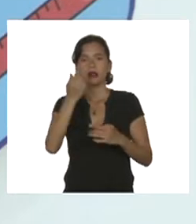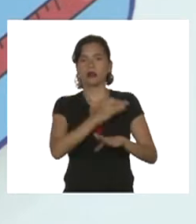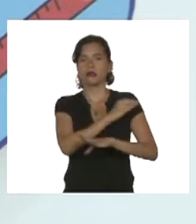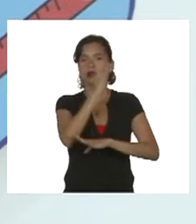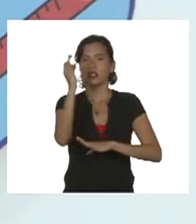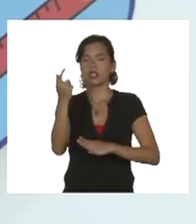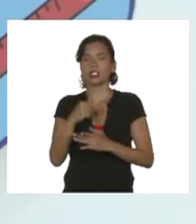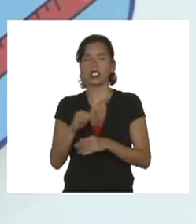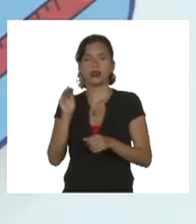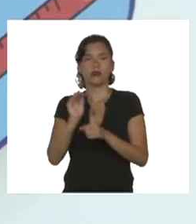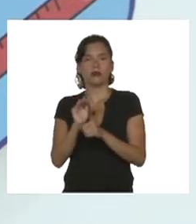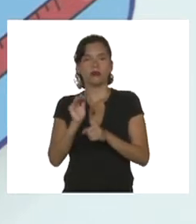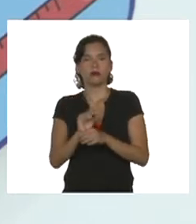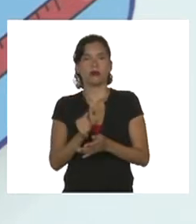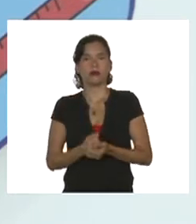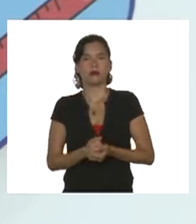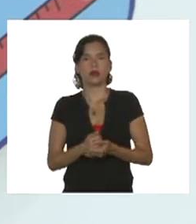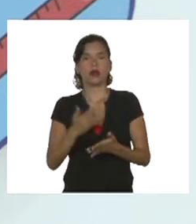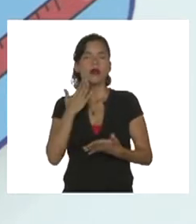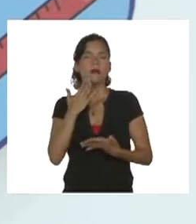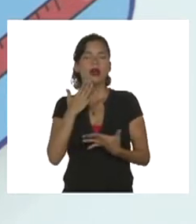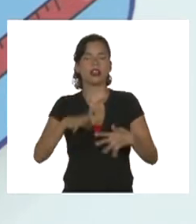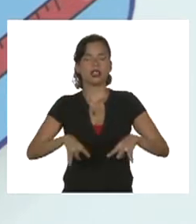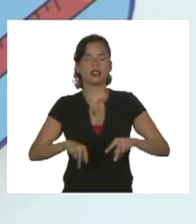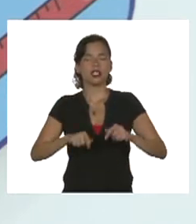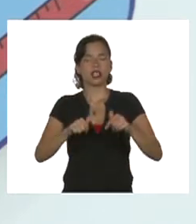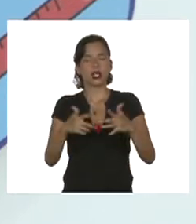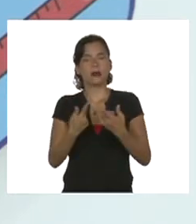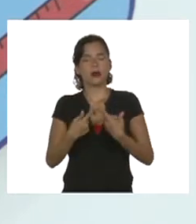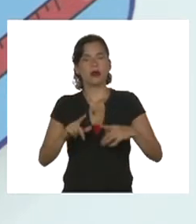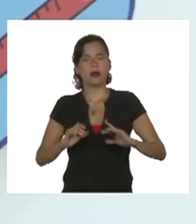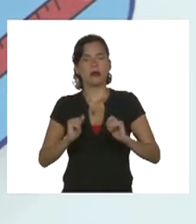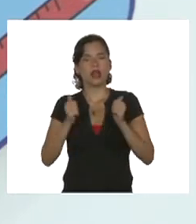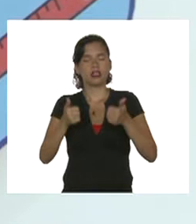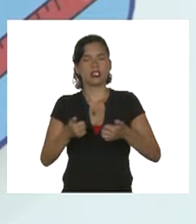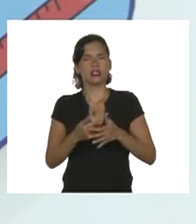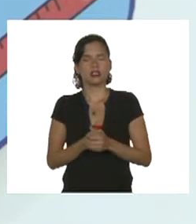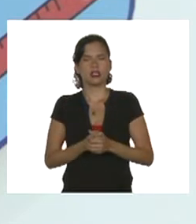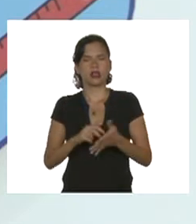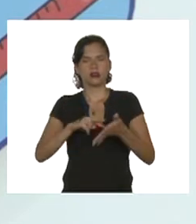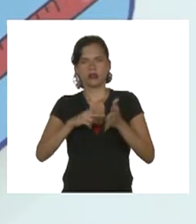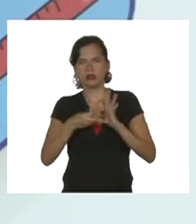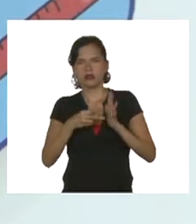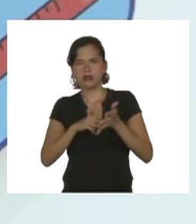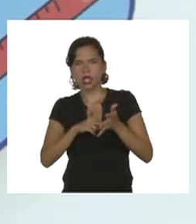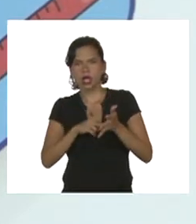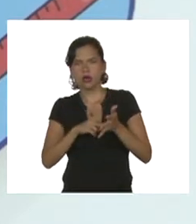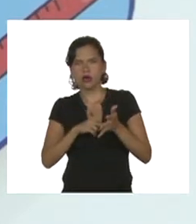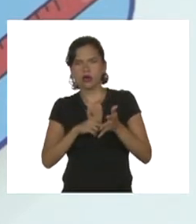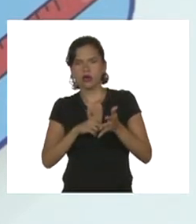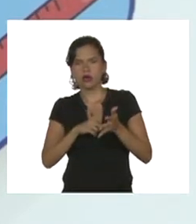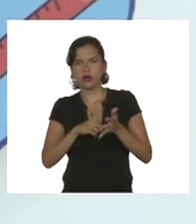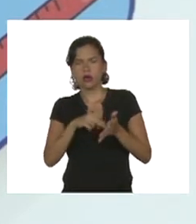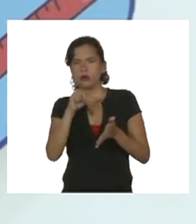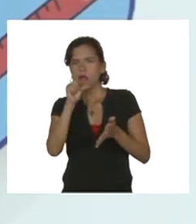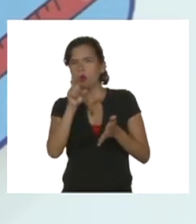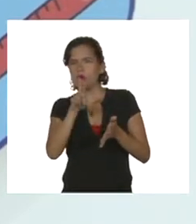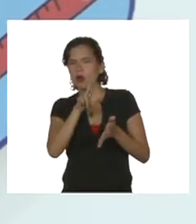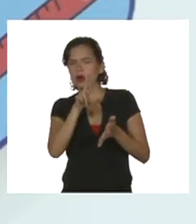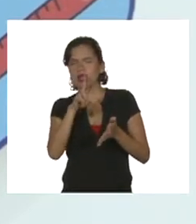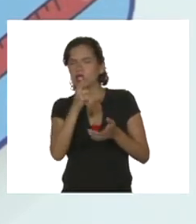nuestra conservación, sobre la madre tierra. Pero vamos a iniciar con un concepto, o primeramente con un término poco